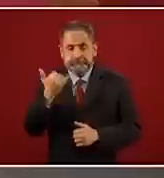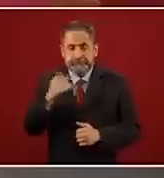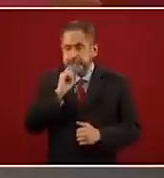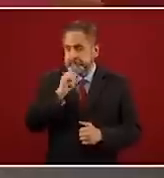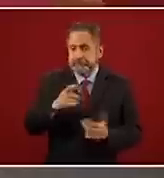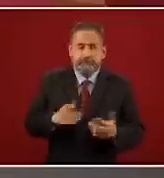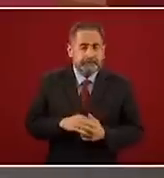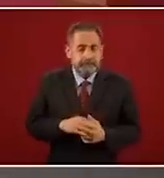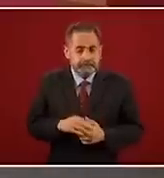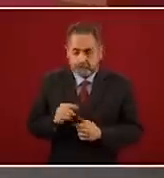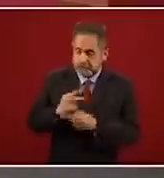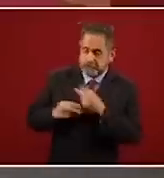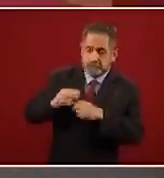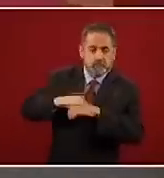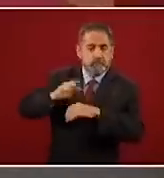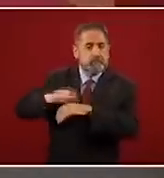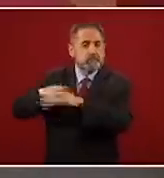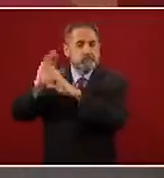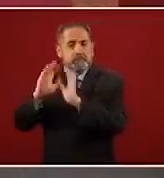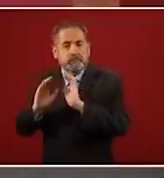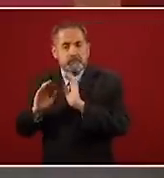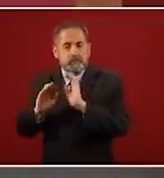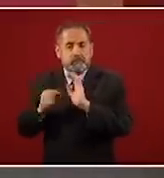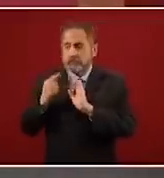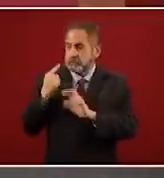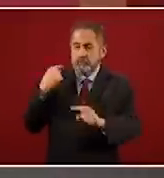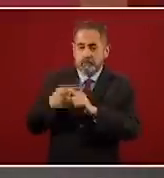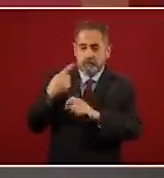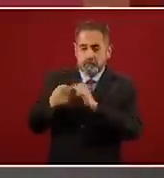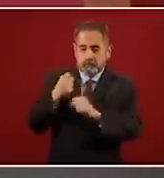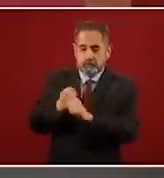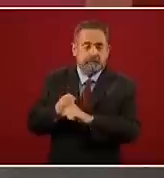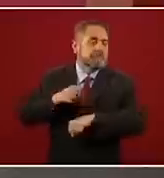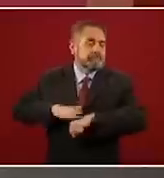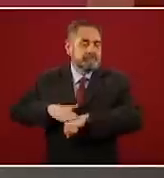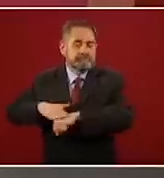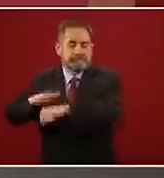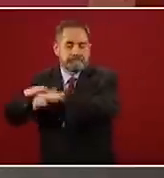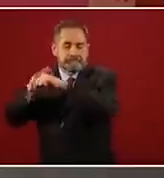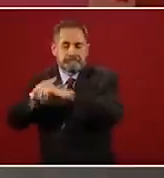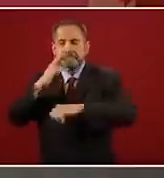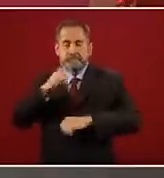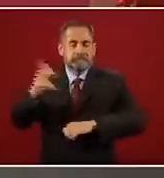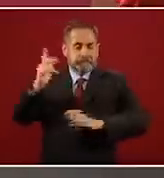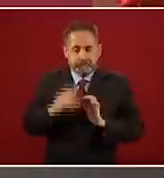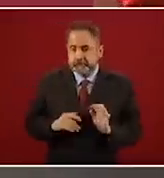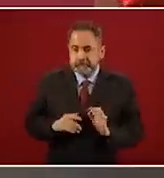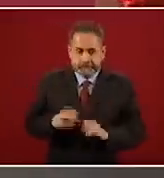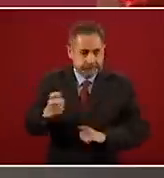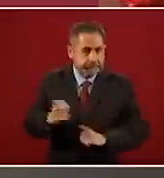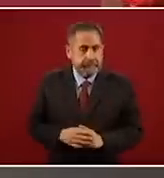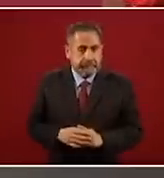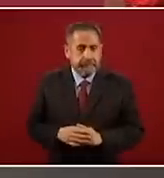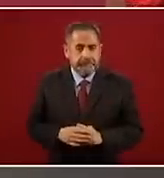ir creciendo. Todo este año va a ser de crecimiento en la producción. Hay este tipo de